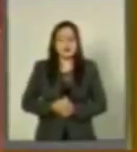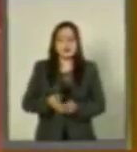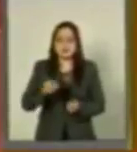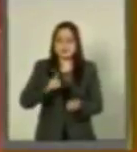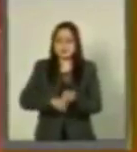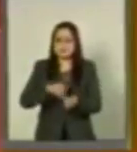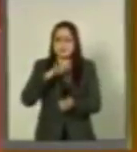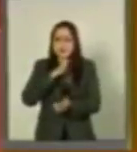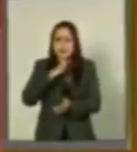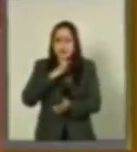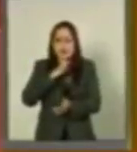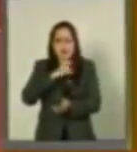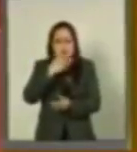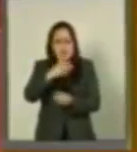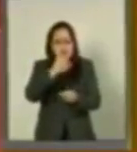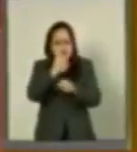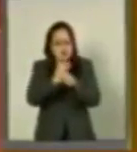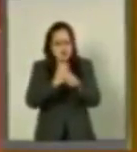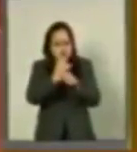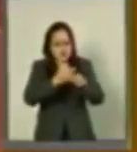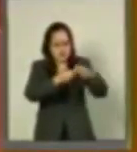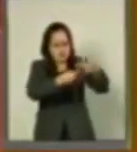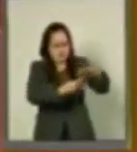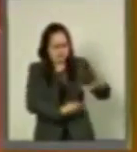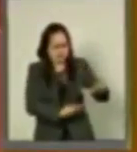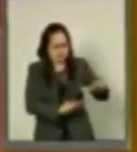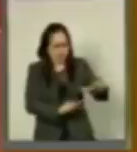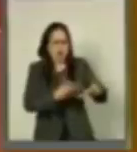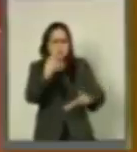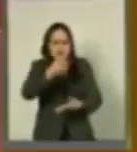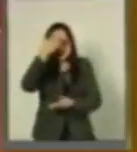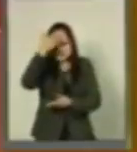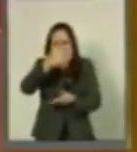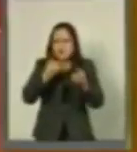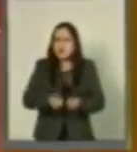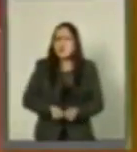tiene el diagnóstico, usted tiene las cifras